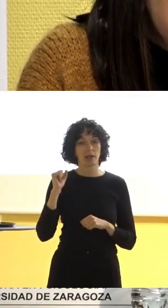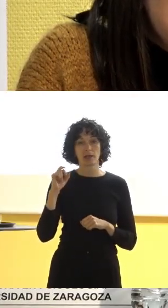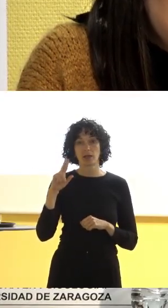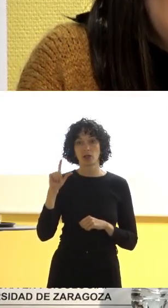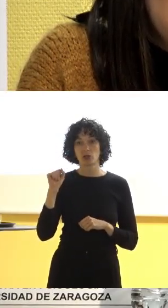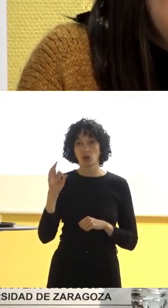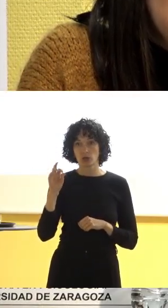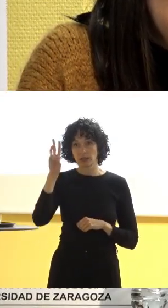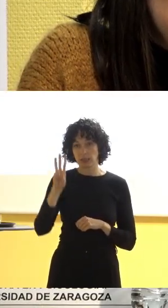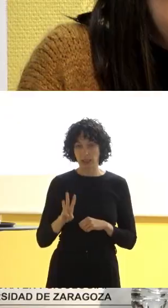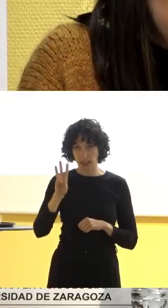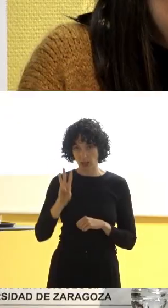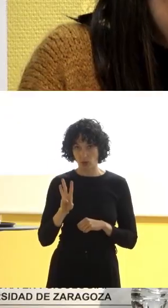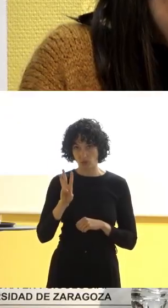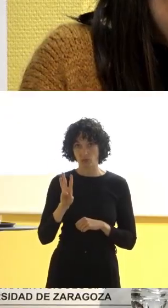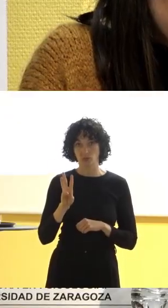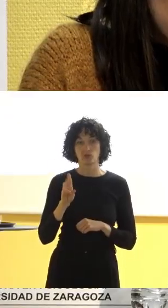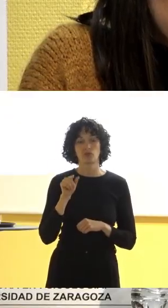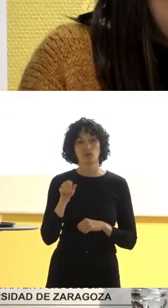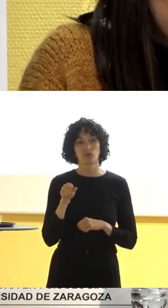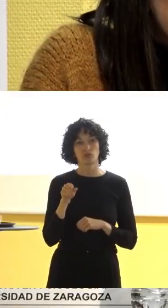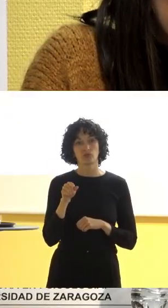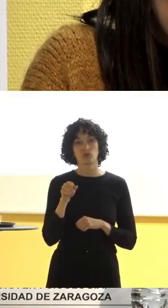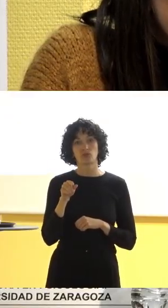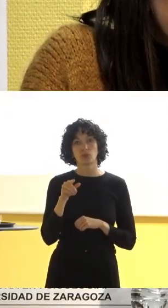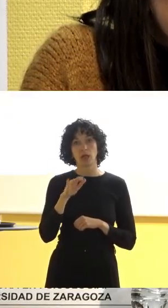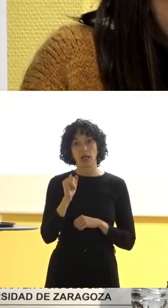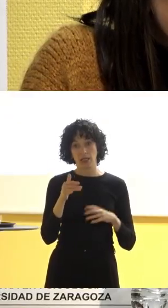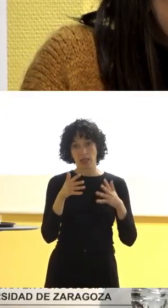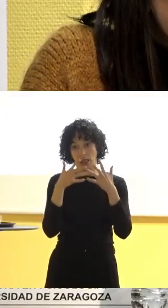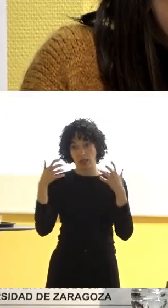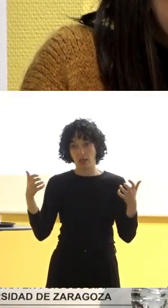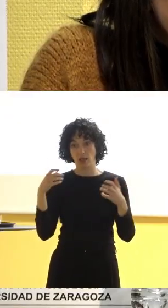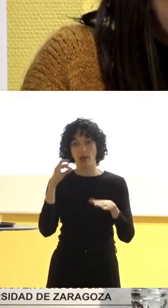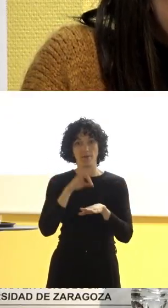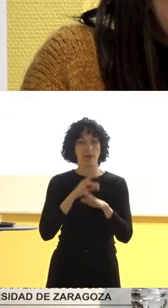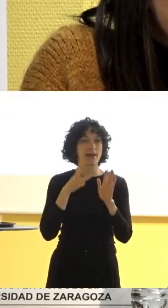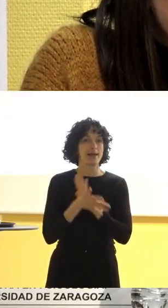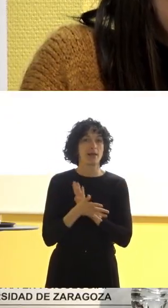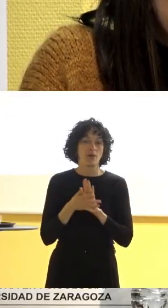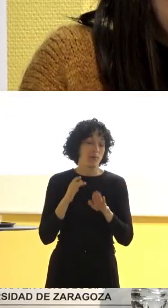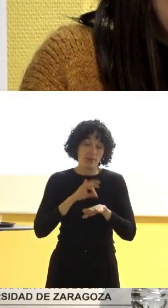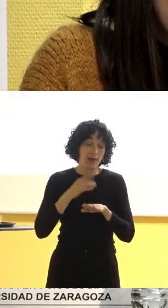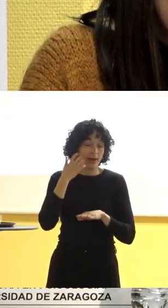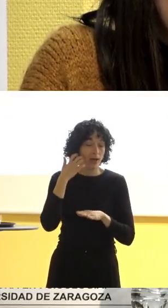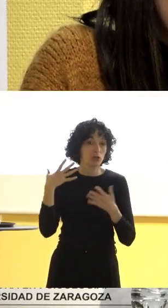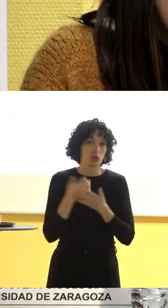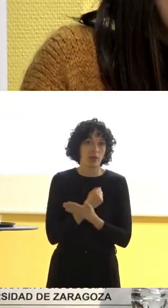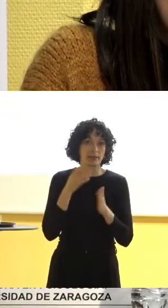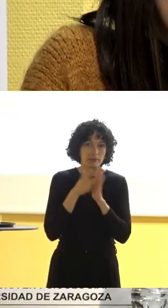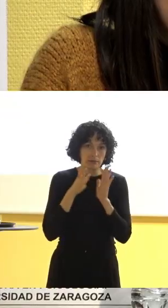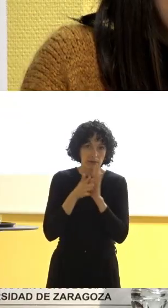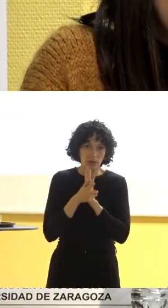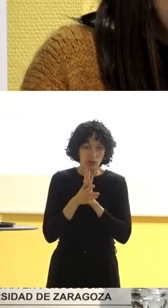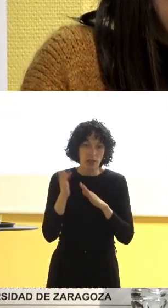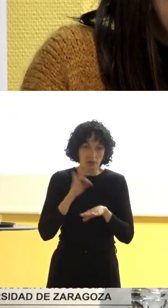III tiene un apartado en el cual tiene descritas todas las enfermedades raras. Ahí buscas y encuentras tu enfermedad